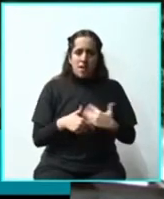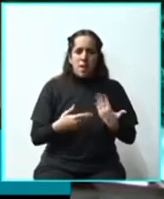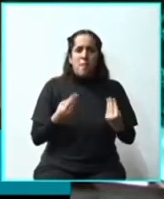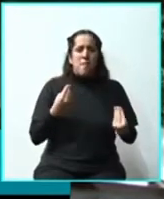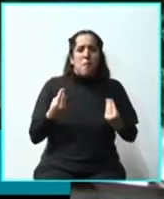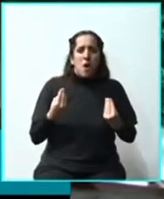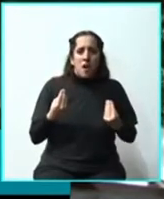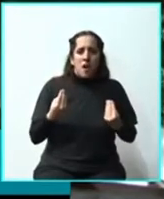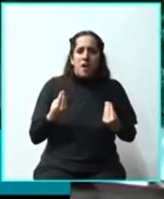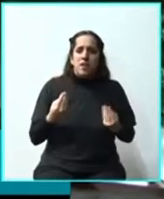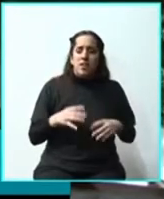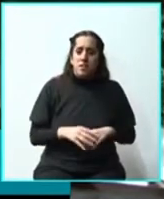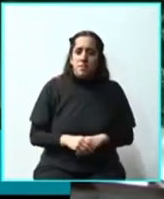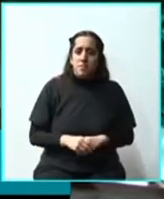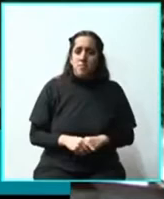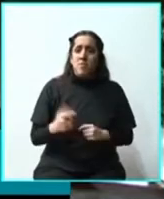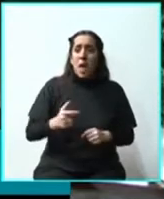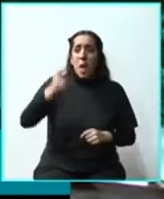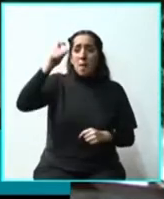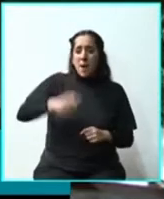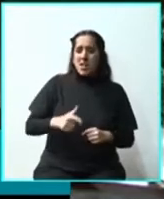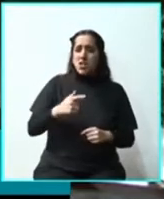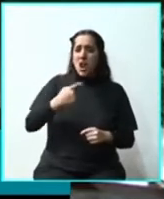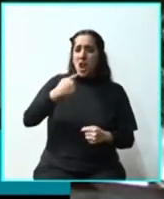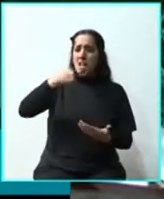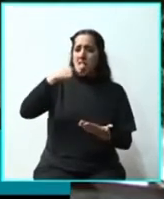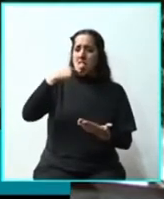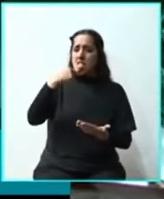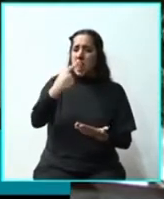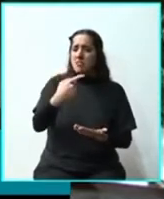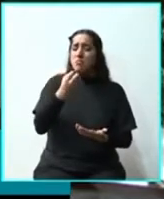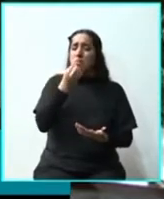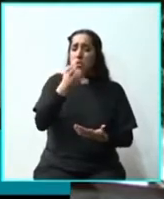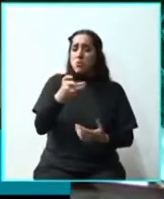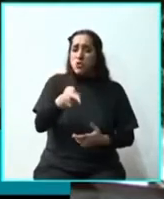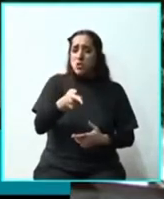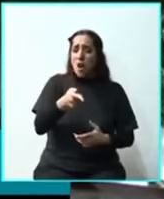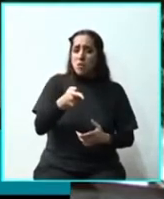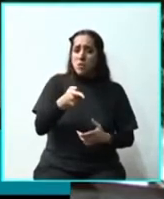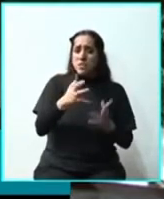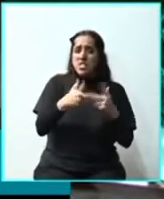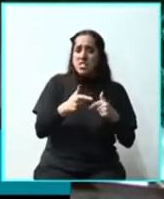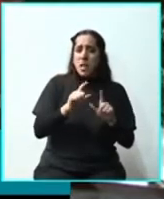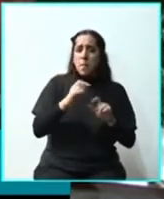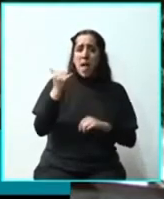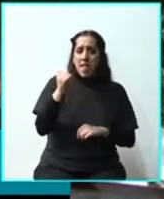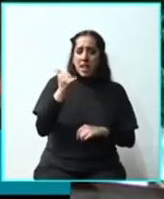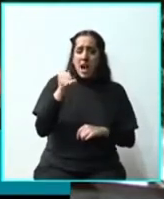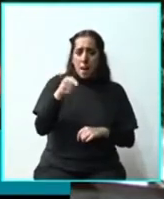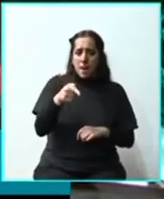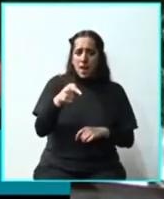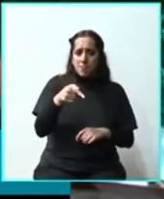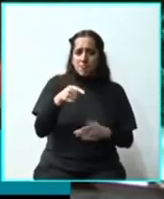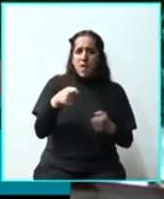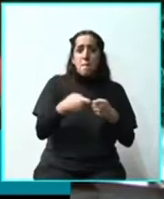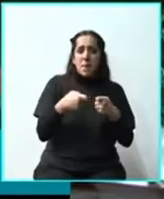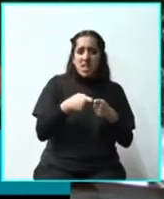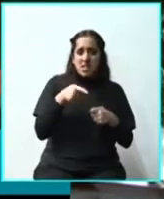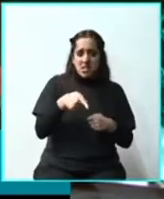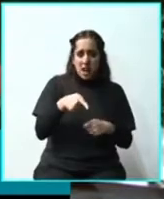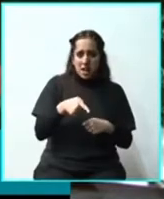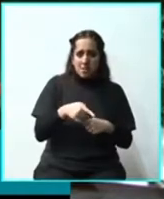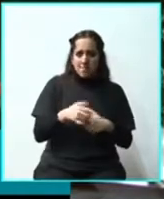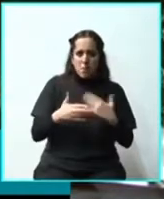porque si hay alguien que denunció este sistema de cámaras, esta empresa que